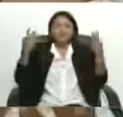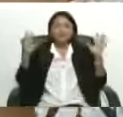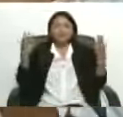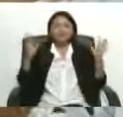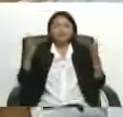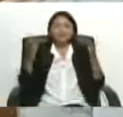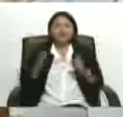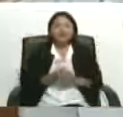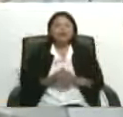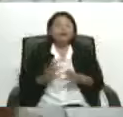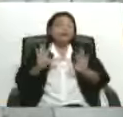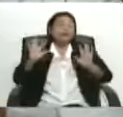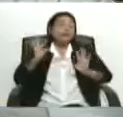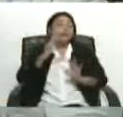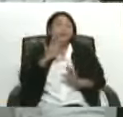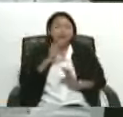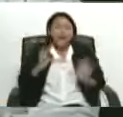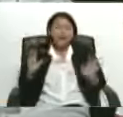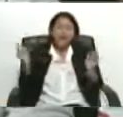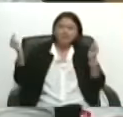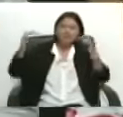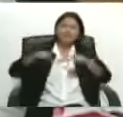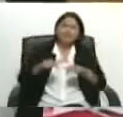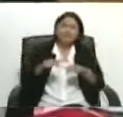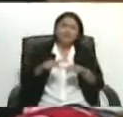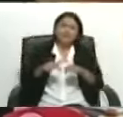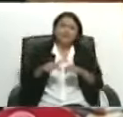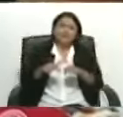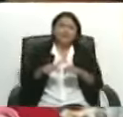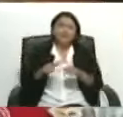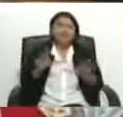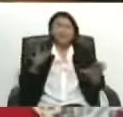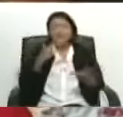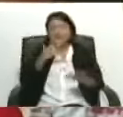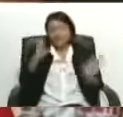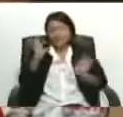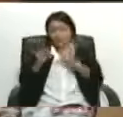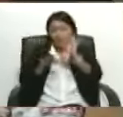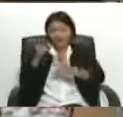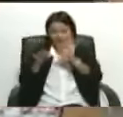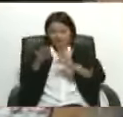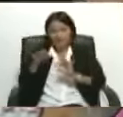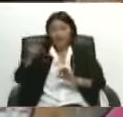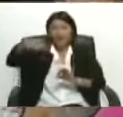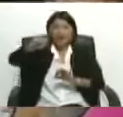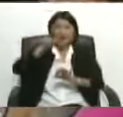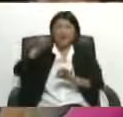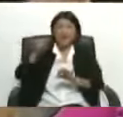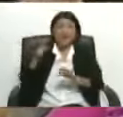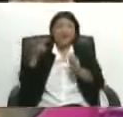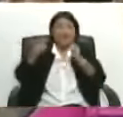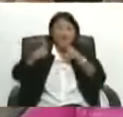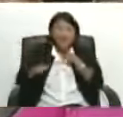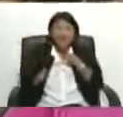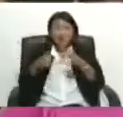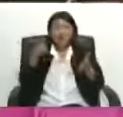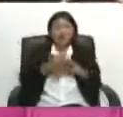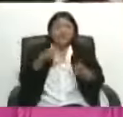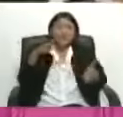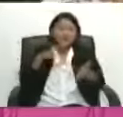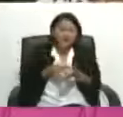Que va a venir, miren, les voy a poner un caso. Ellos han intentado, ustedes saben, golpes de Estado,